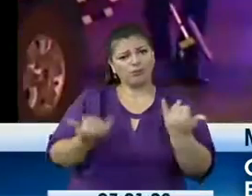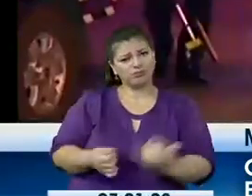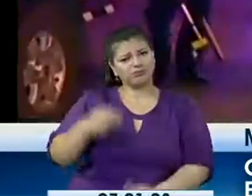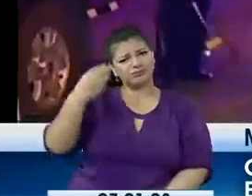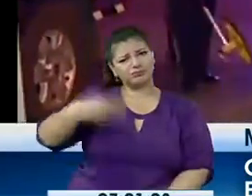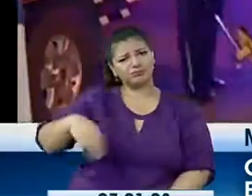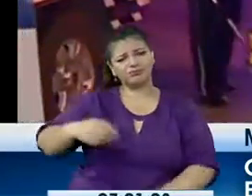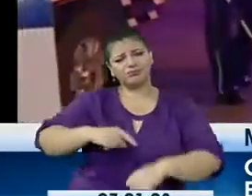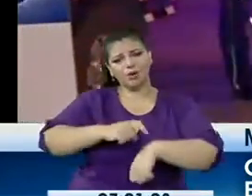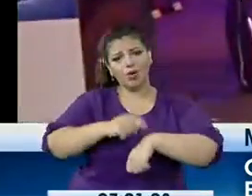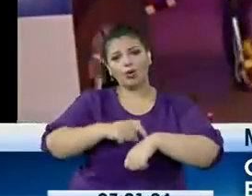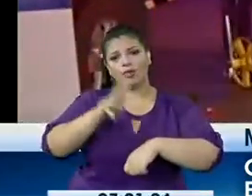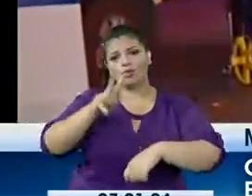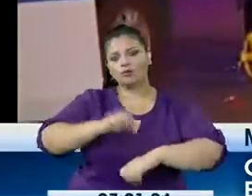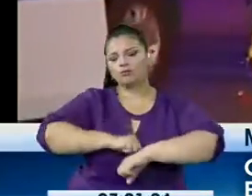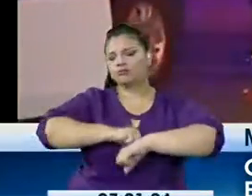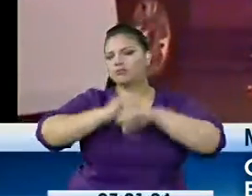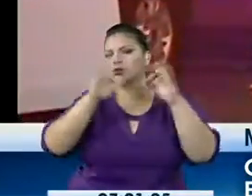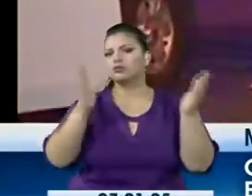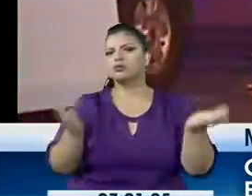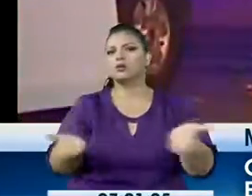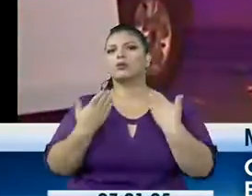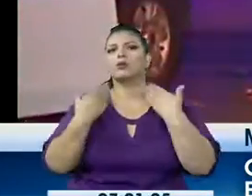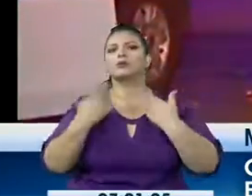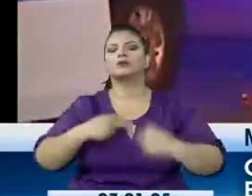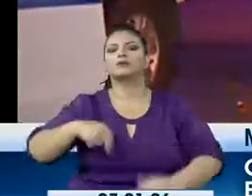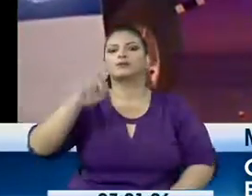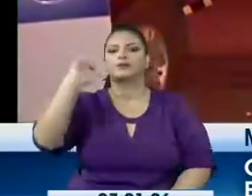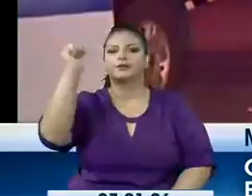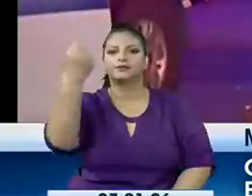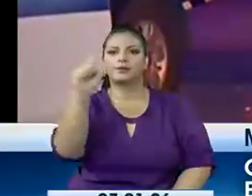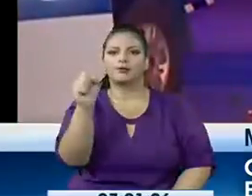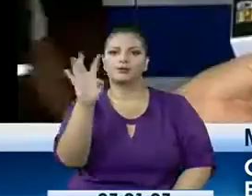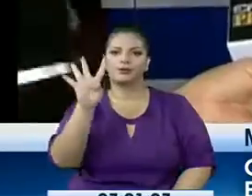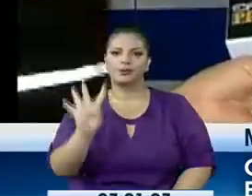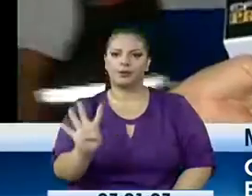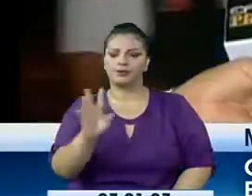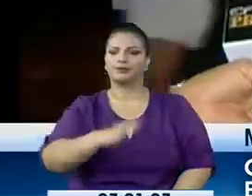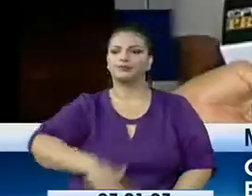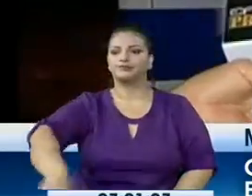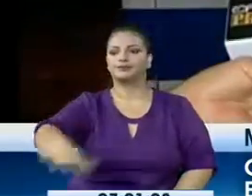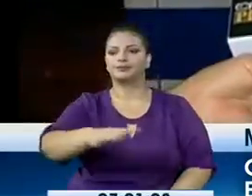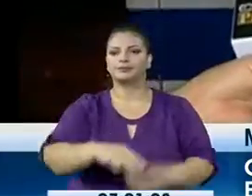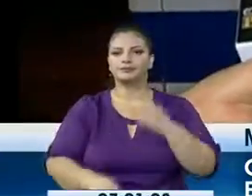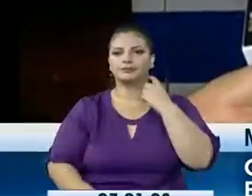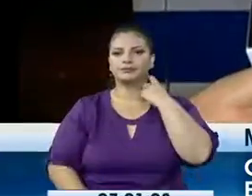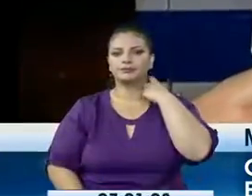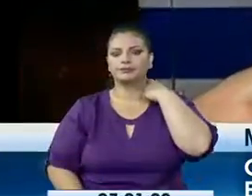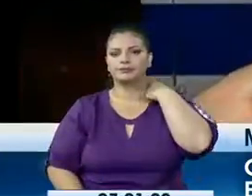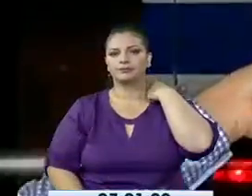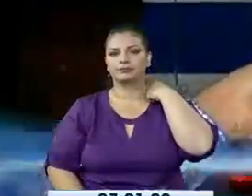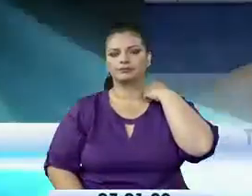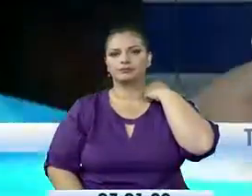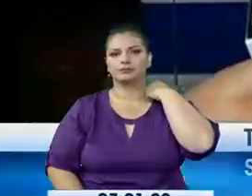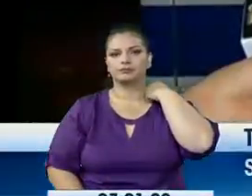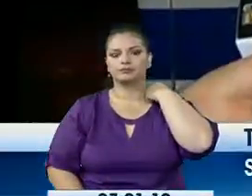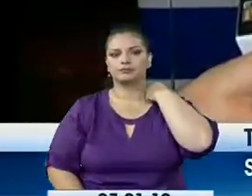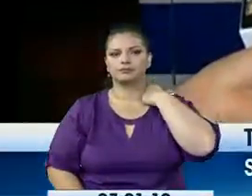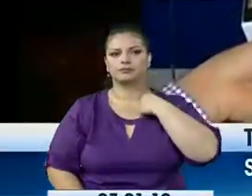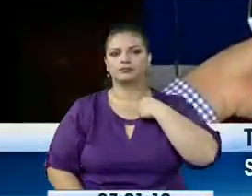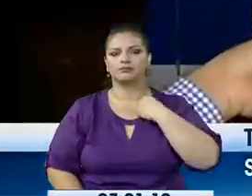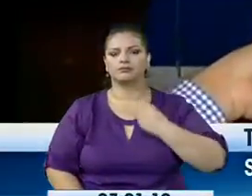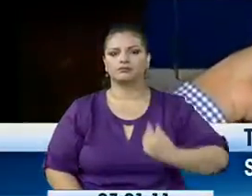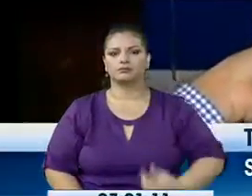miércoles en el sector de Sauces 4, en el norte de Guayaquil. No lo conoce por aquí, posiblemente hay un dato de que vivía